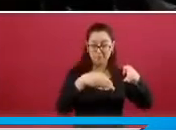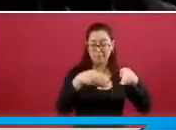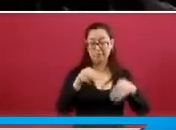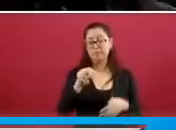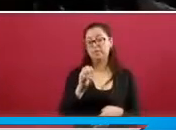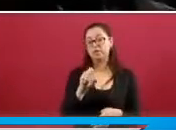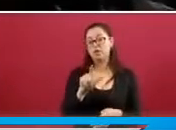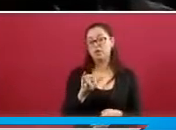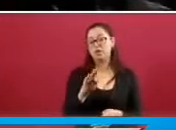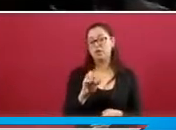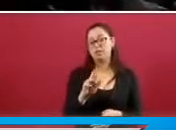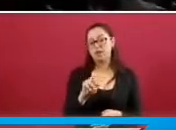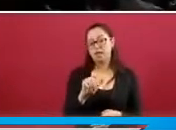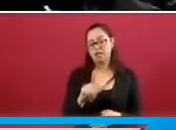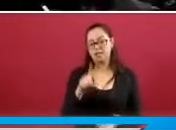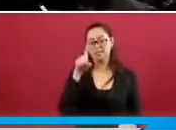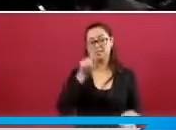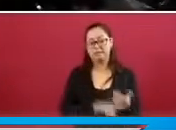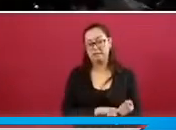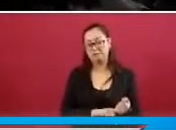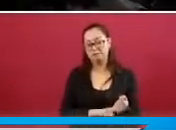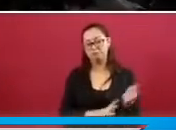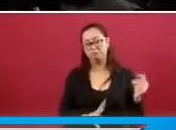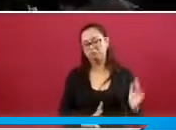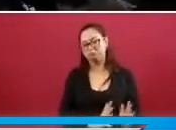han participado